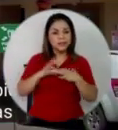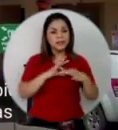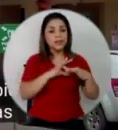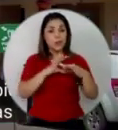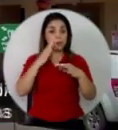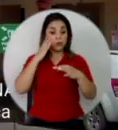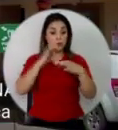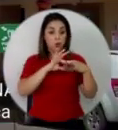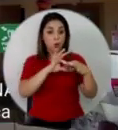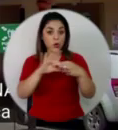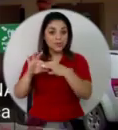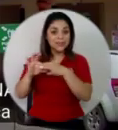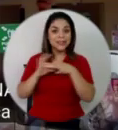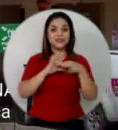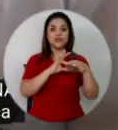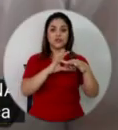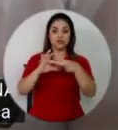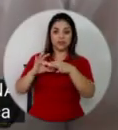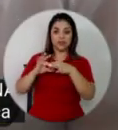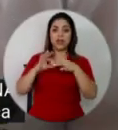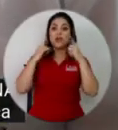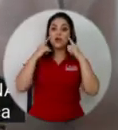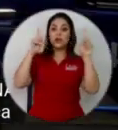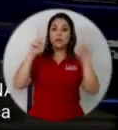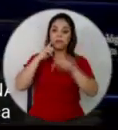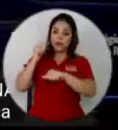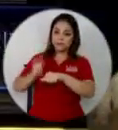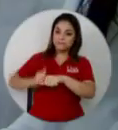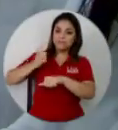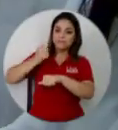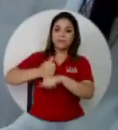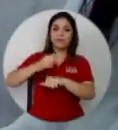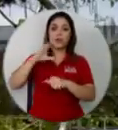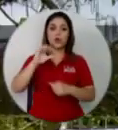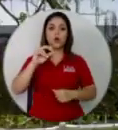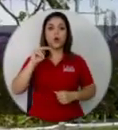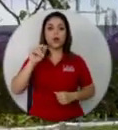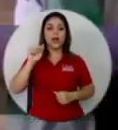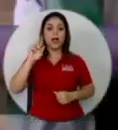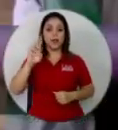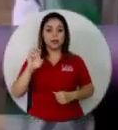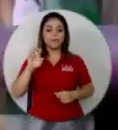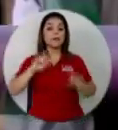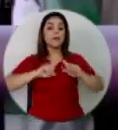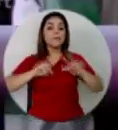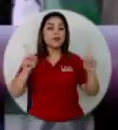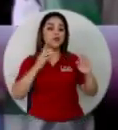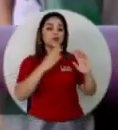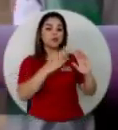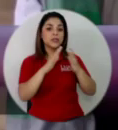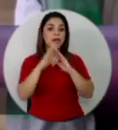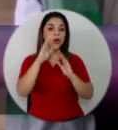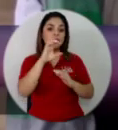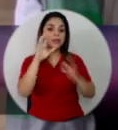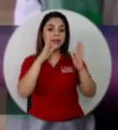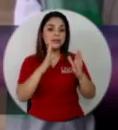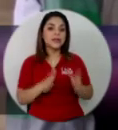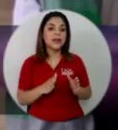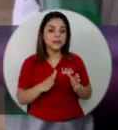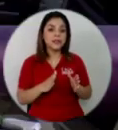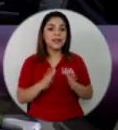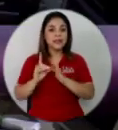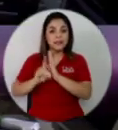había justificado la misma creación del CONARE, pero que la sociedad costarricense y el desarrollo de las universidades sentaban las